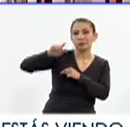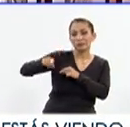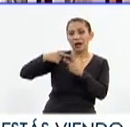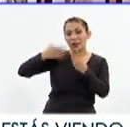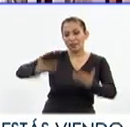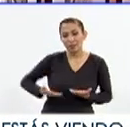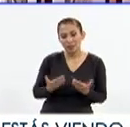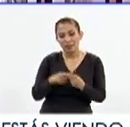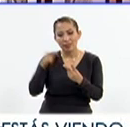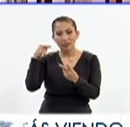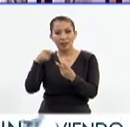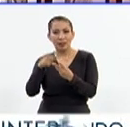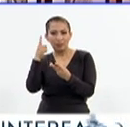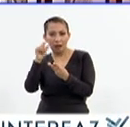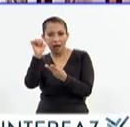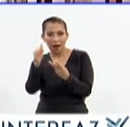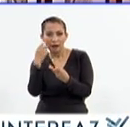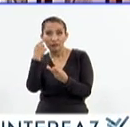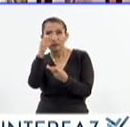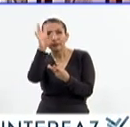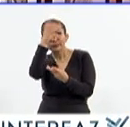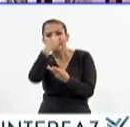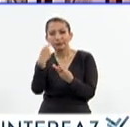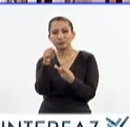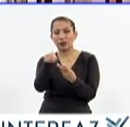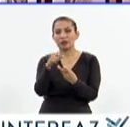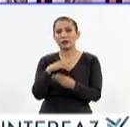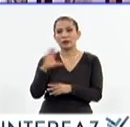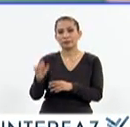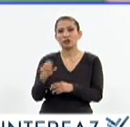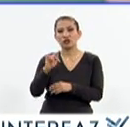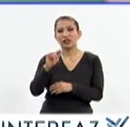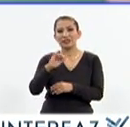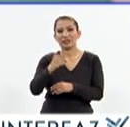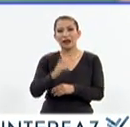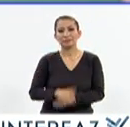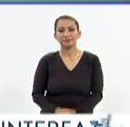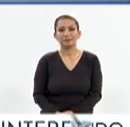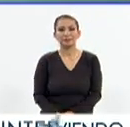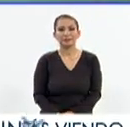dedicados a las danzas, dedicados a las artes visuales producidas en la Costa Chica.